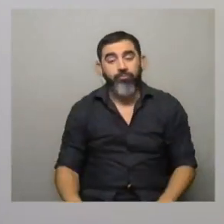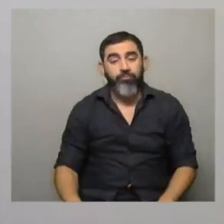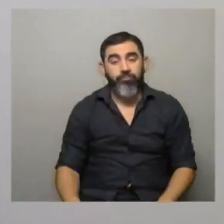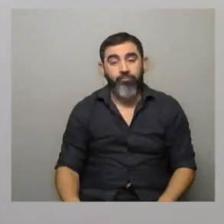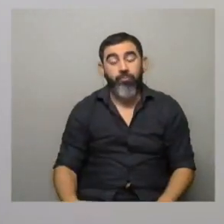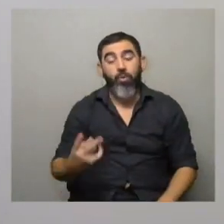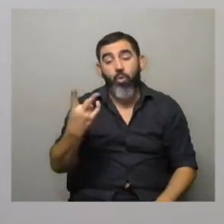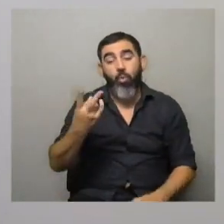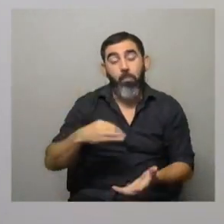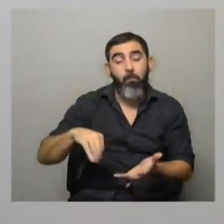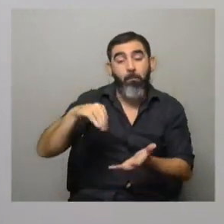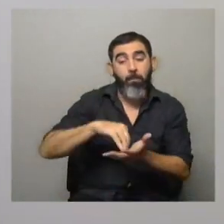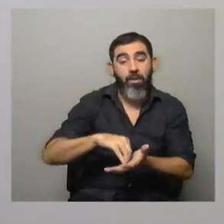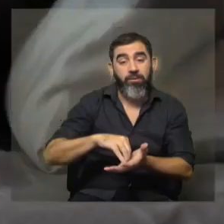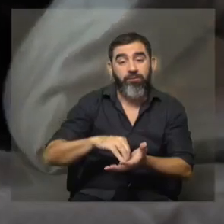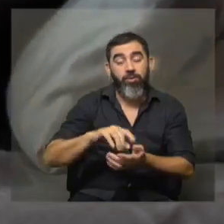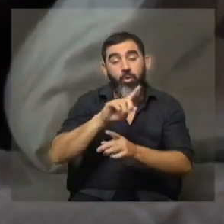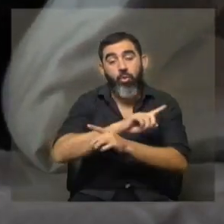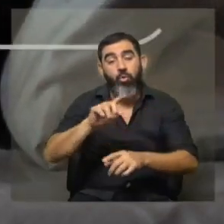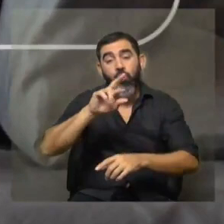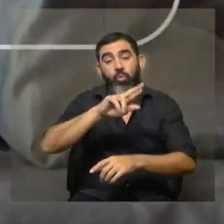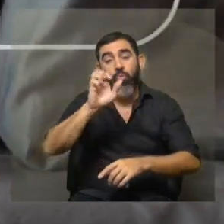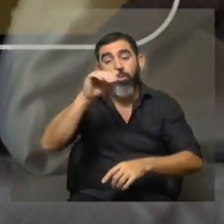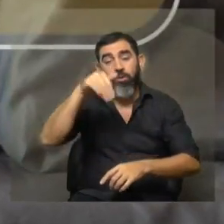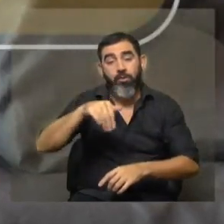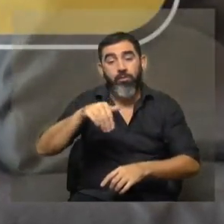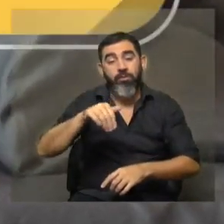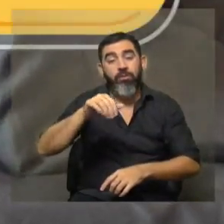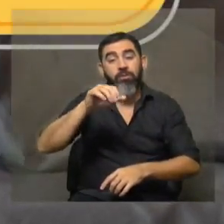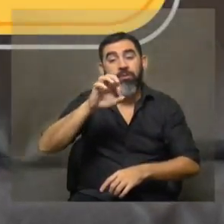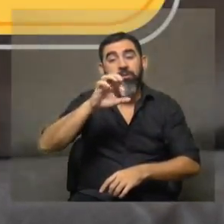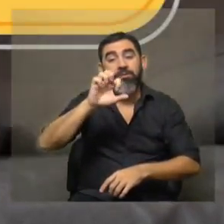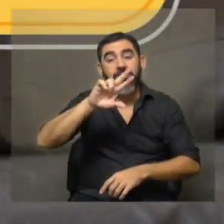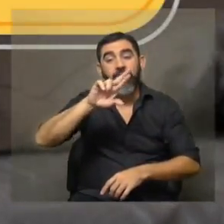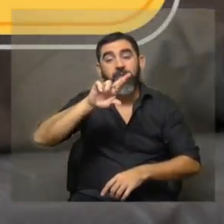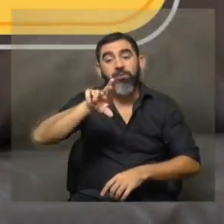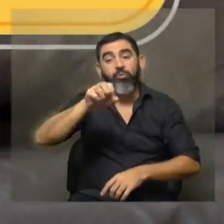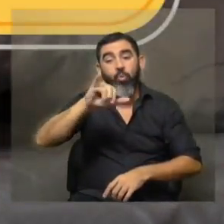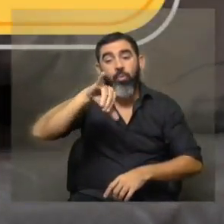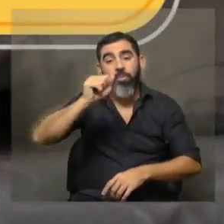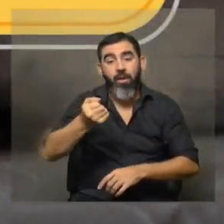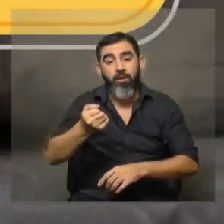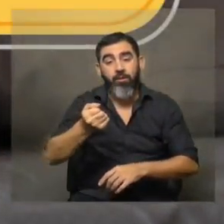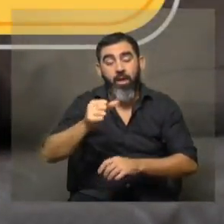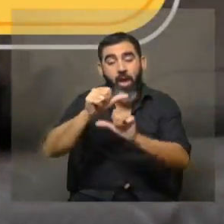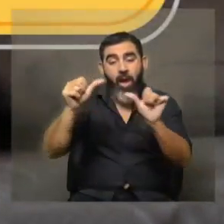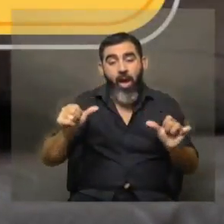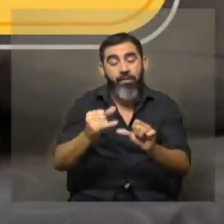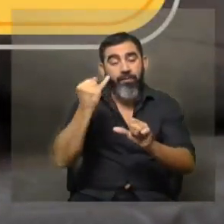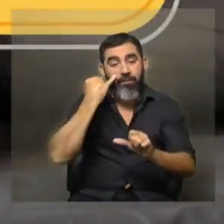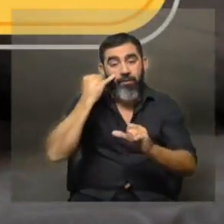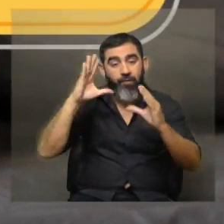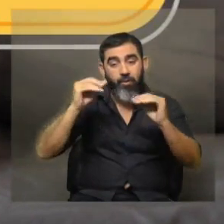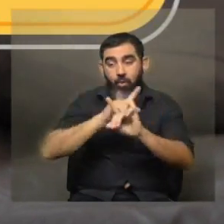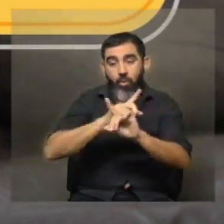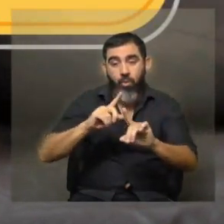dos parasomnias no REM mucho menos frecuentes son la sexsomnia, actividades sexuales inapropiadas en la noche, no